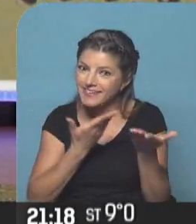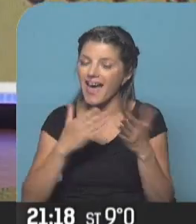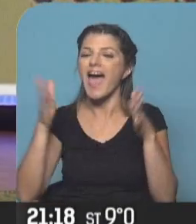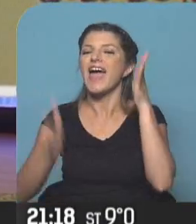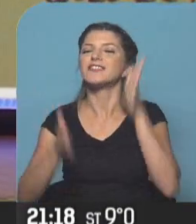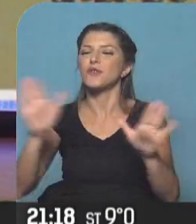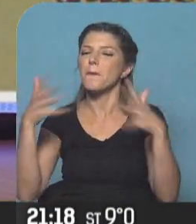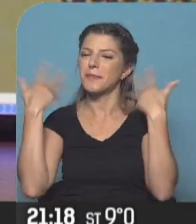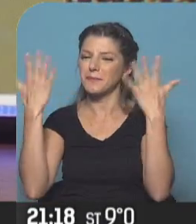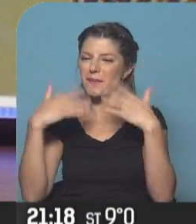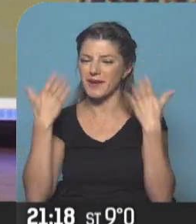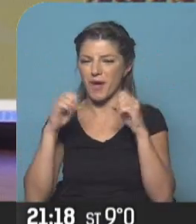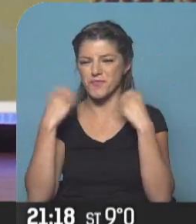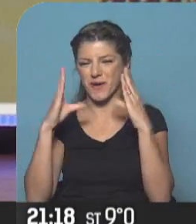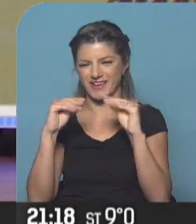¿cómo va? Buenas noches.